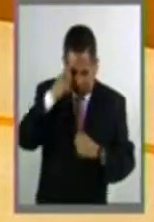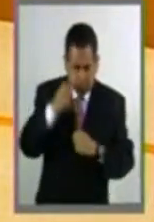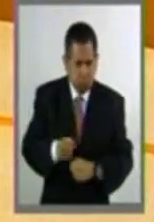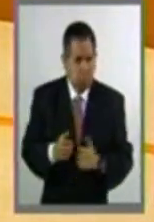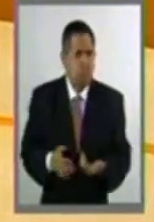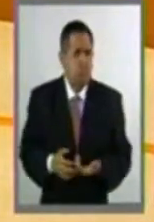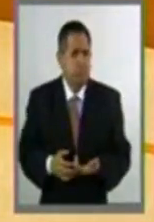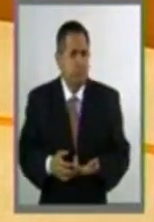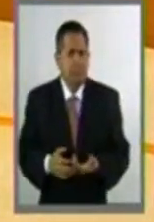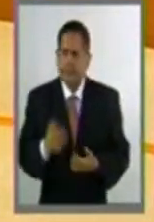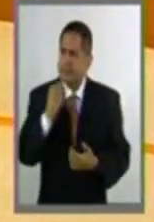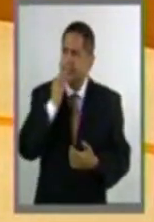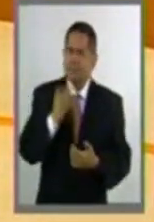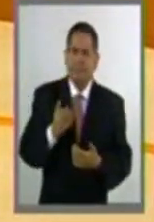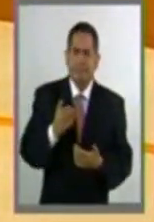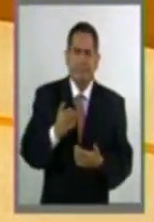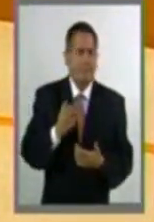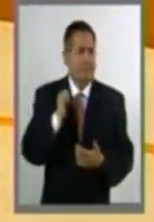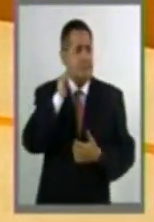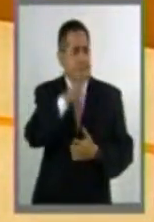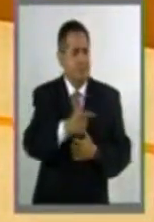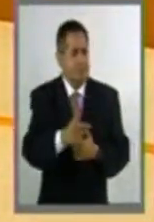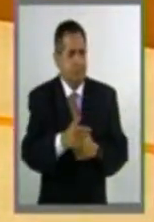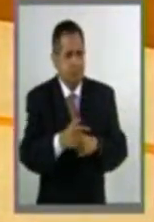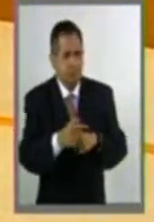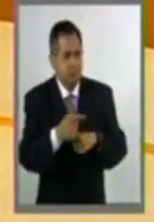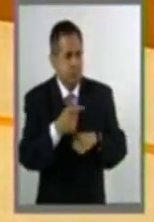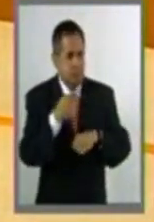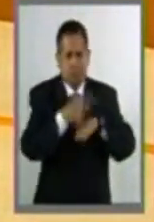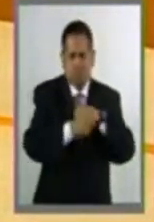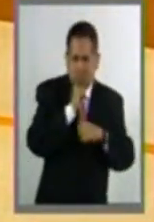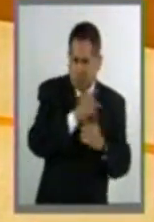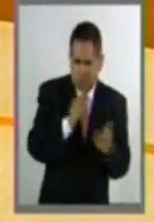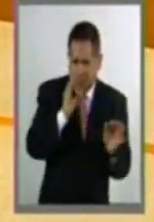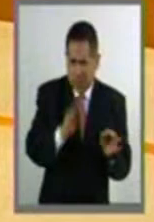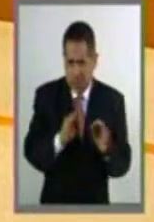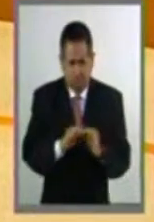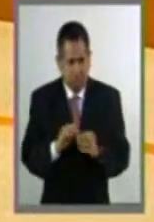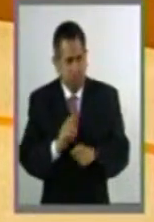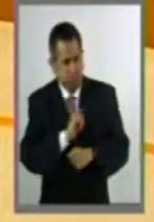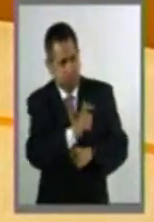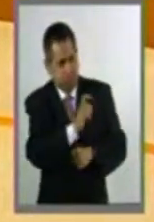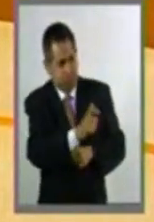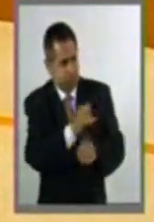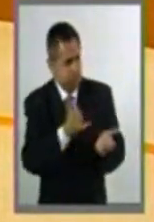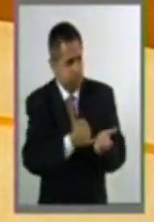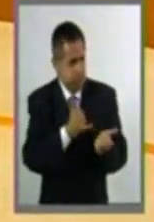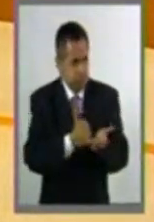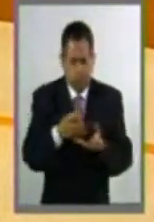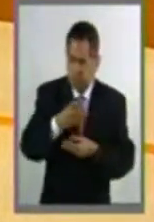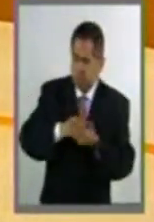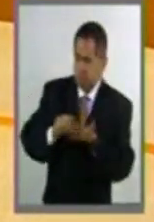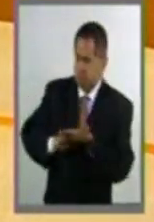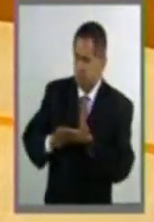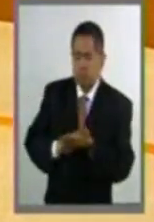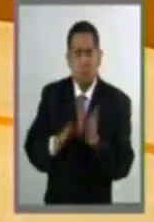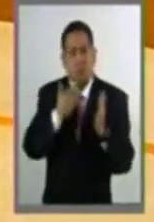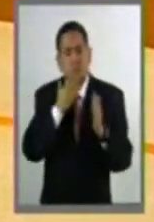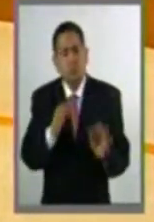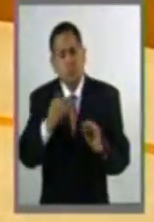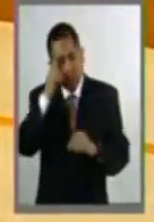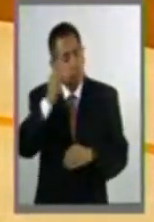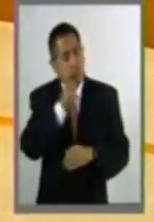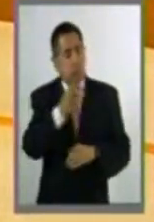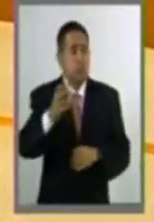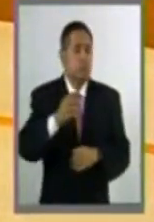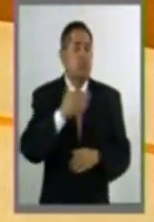hacemos ningún daño a los ingresos del país porque no pinta, pero sí va a pintar en la disminución